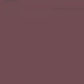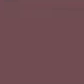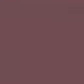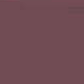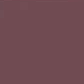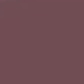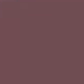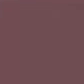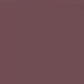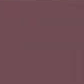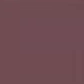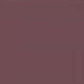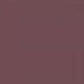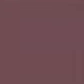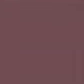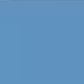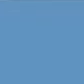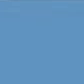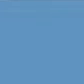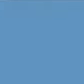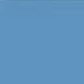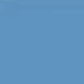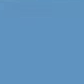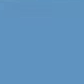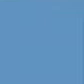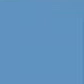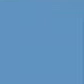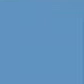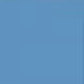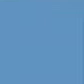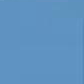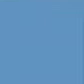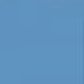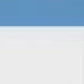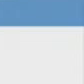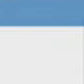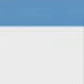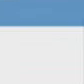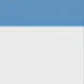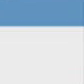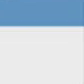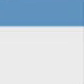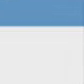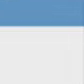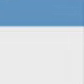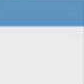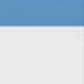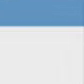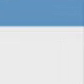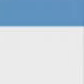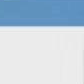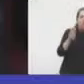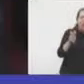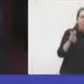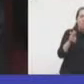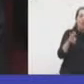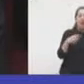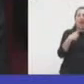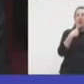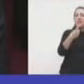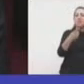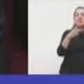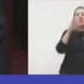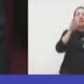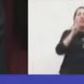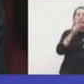poder total, que han hecho una resistencia para seguir informándonos libremente. Y por otro lado, la justicia, ¿no? Más allá de la imputación a la